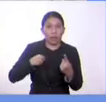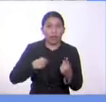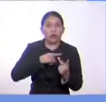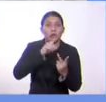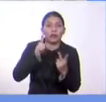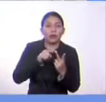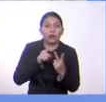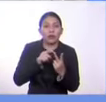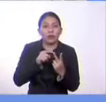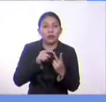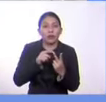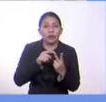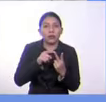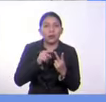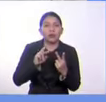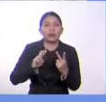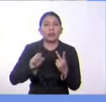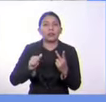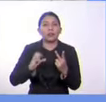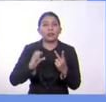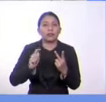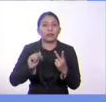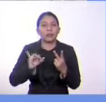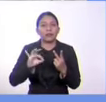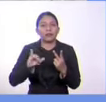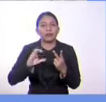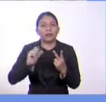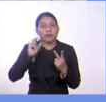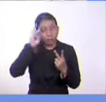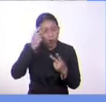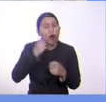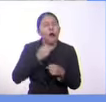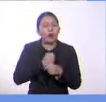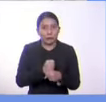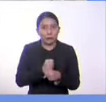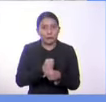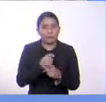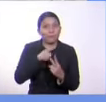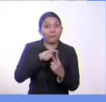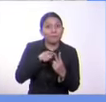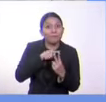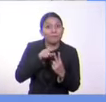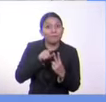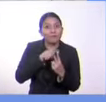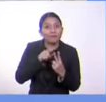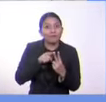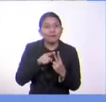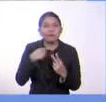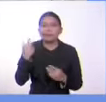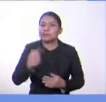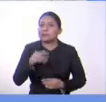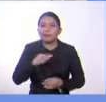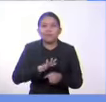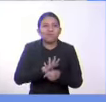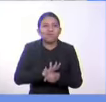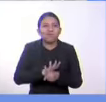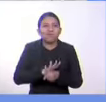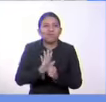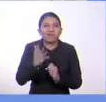que ratifica esa reforma en la Constitución. Pues sucede que fueron días muy tensos los últimos días de abril